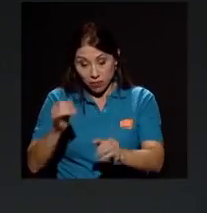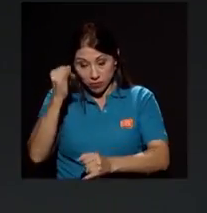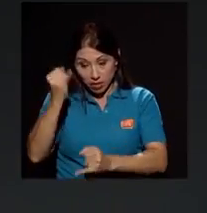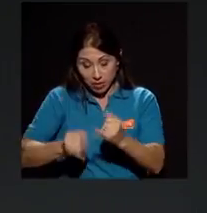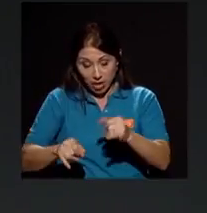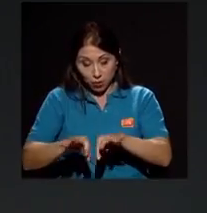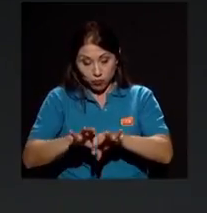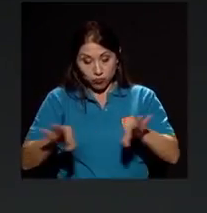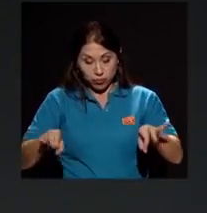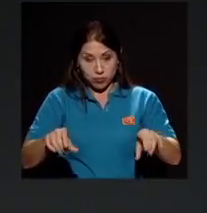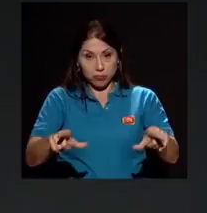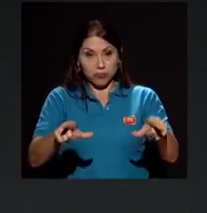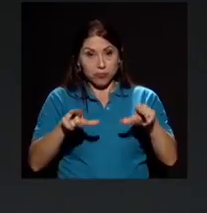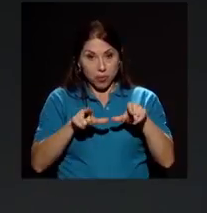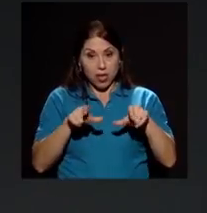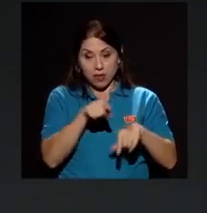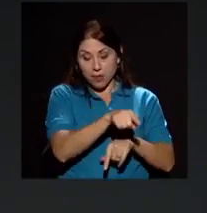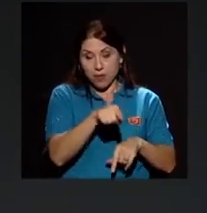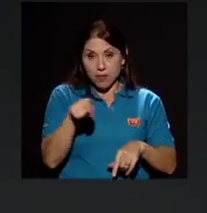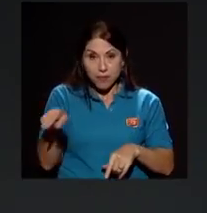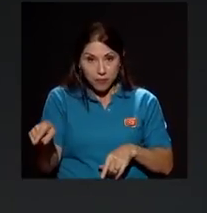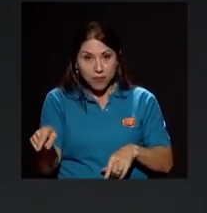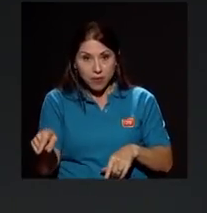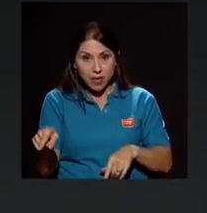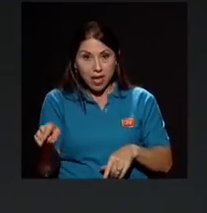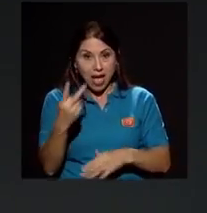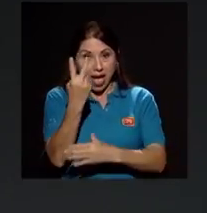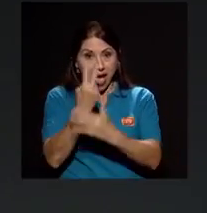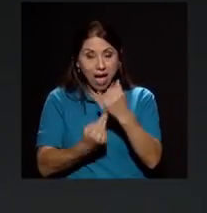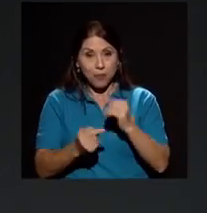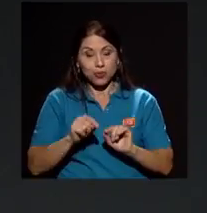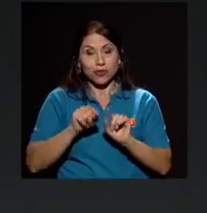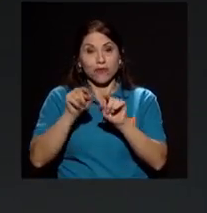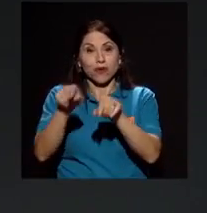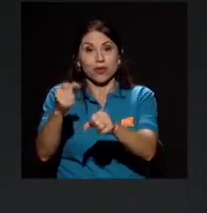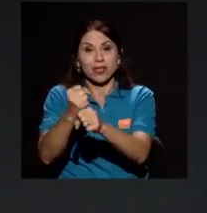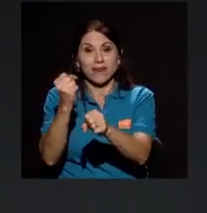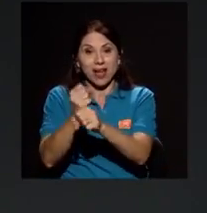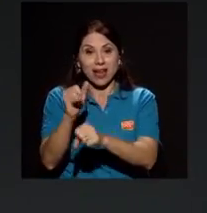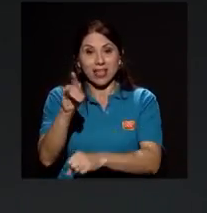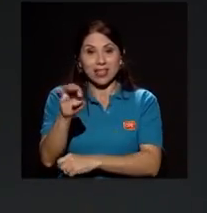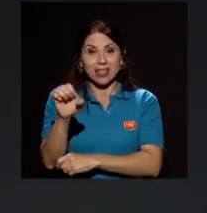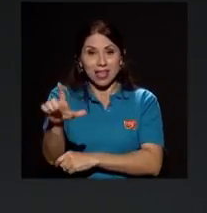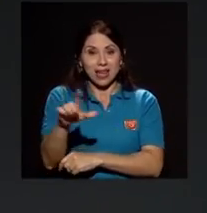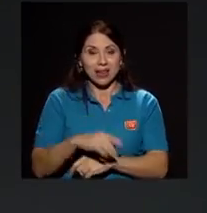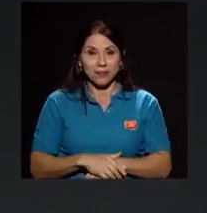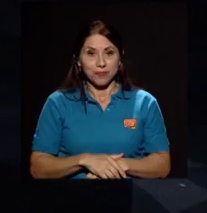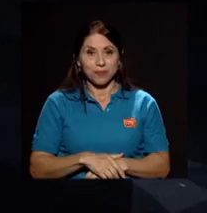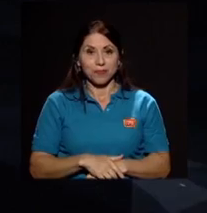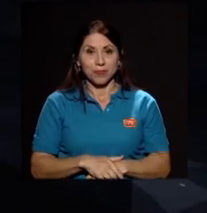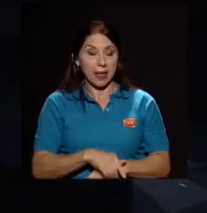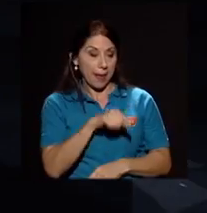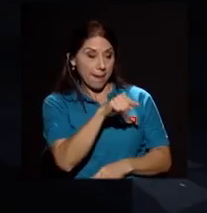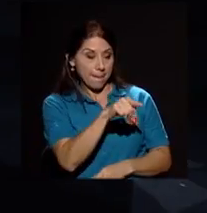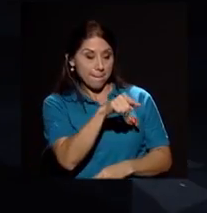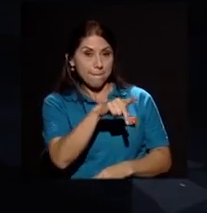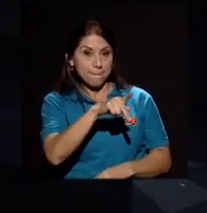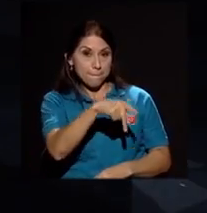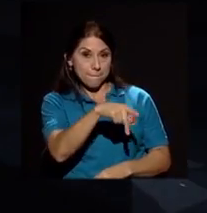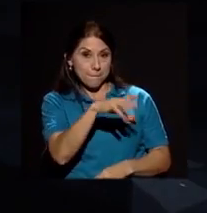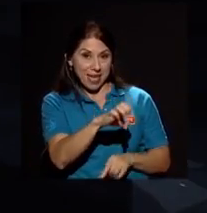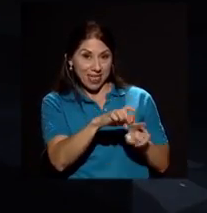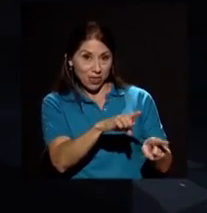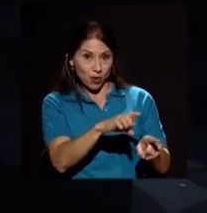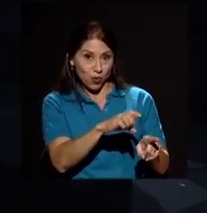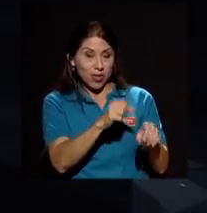pedro es el graduado del tecnológico y pablo el del inah cuando